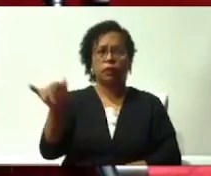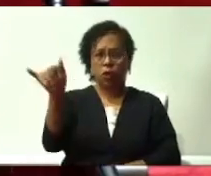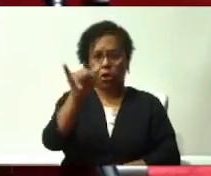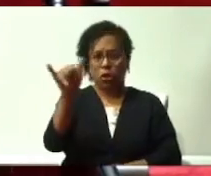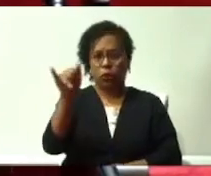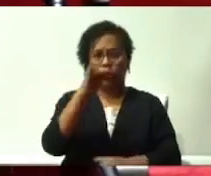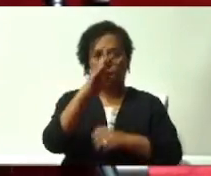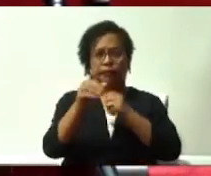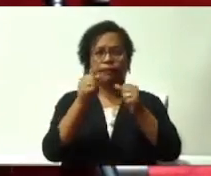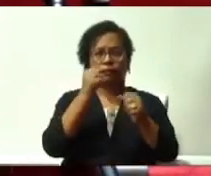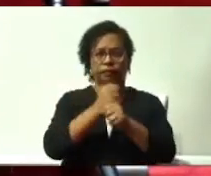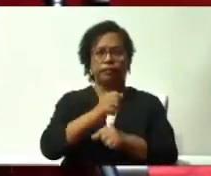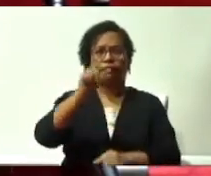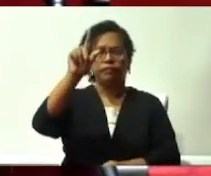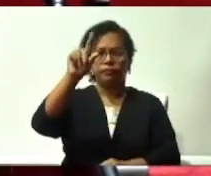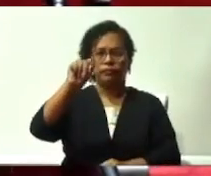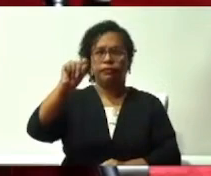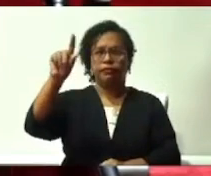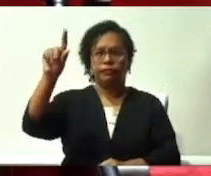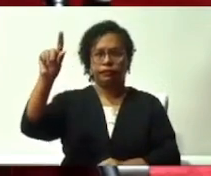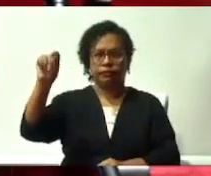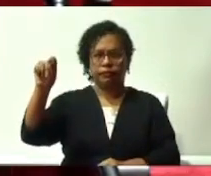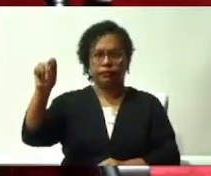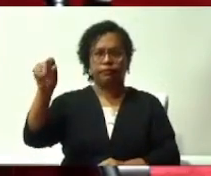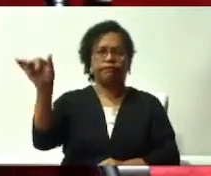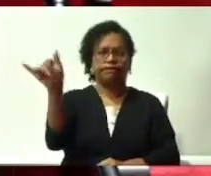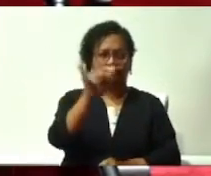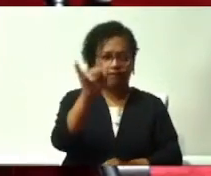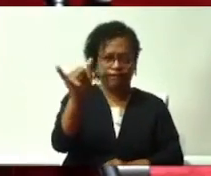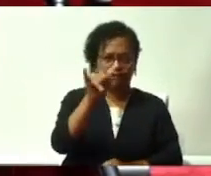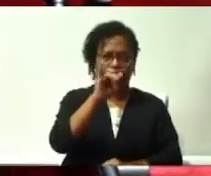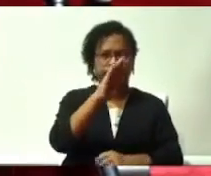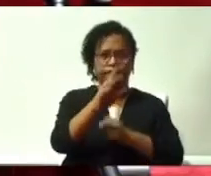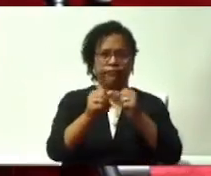en el 2020 y como lo hicimos en el 2016.